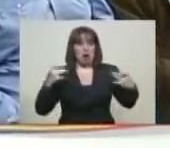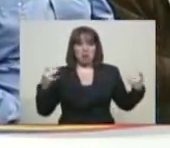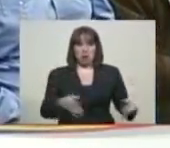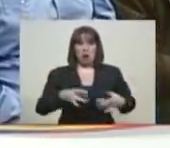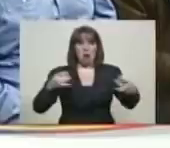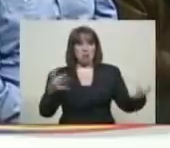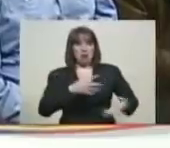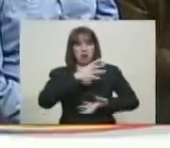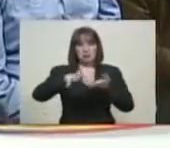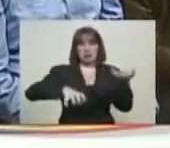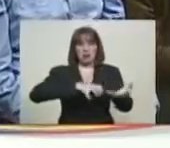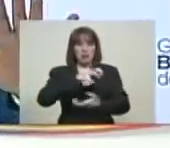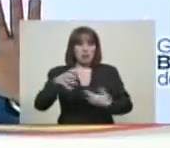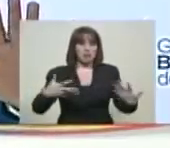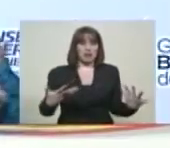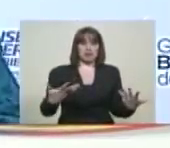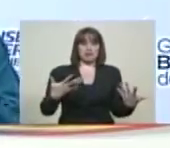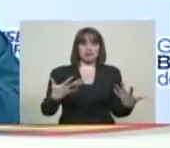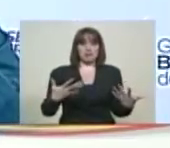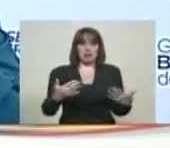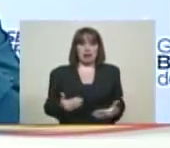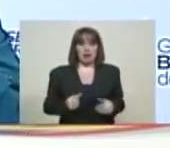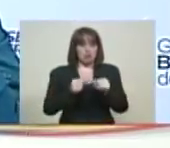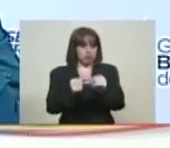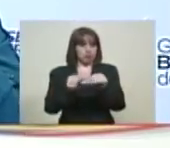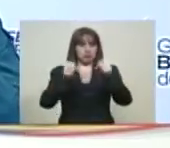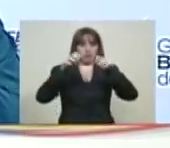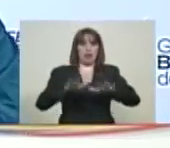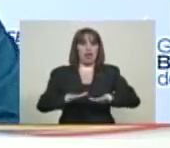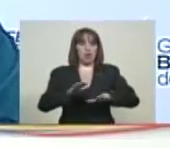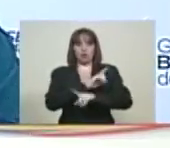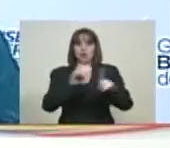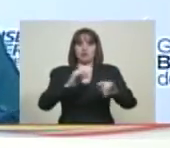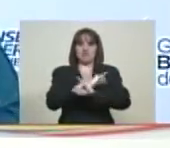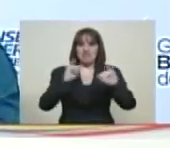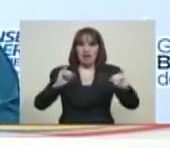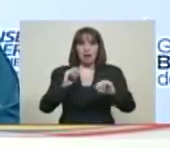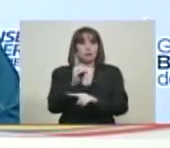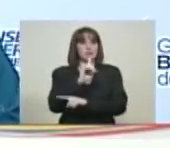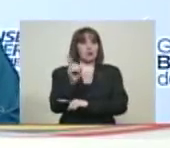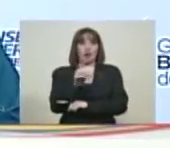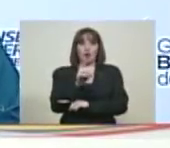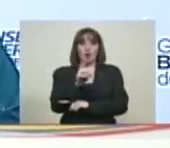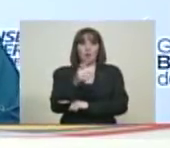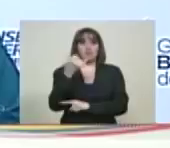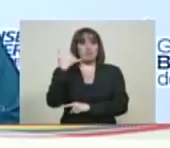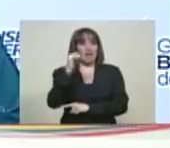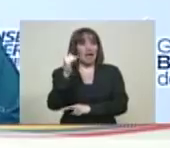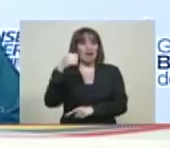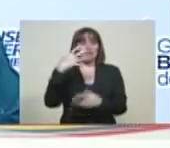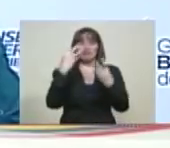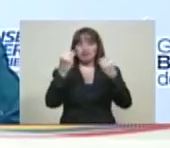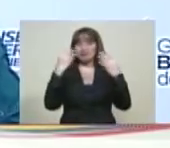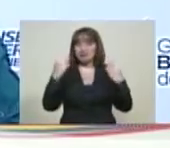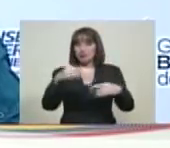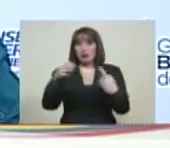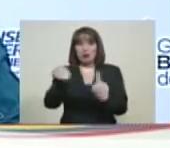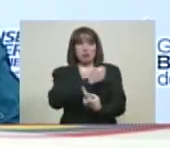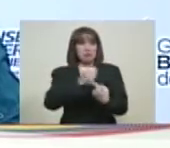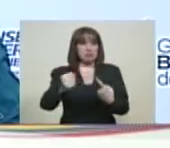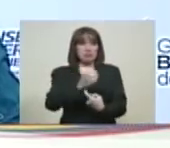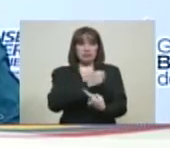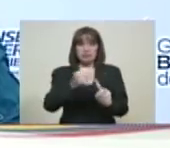que no ha cesado hasta el día de hoy hoy no hay violencia en venezuela no es porque no